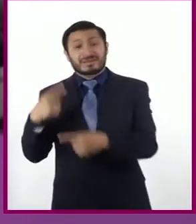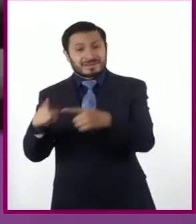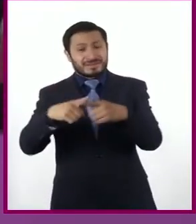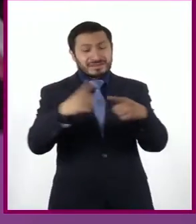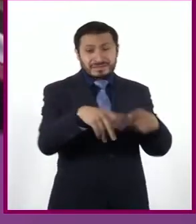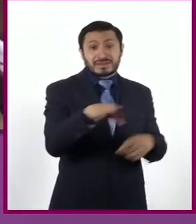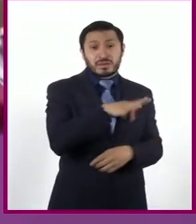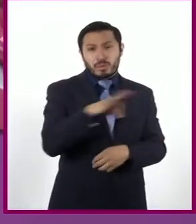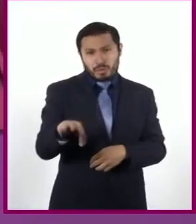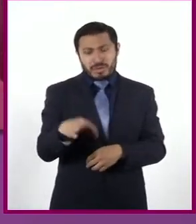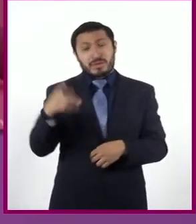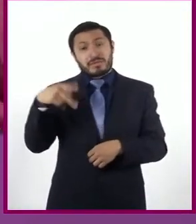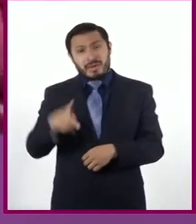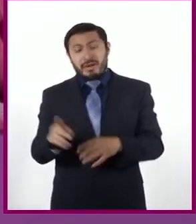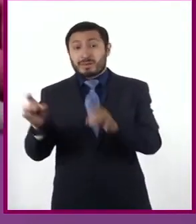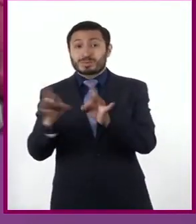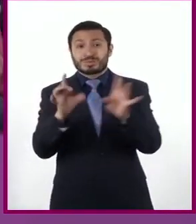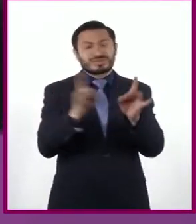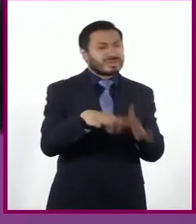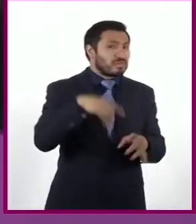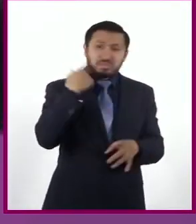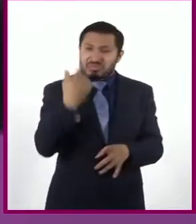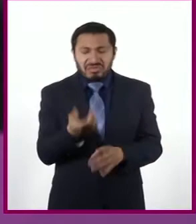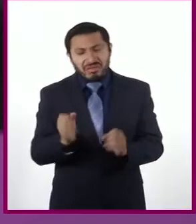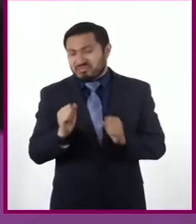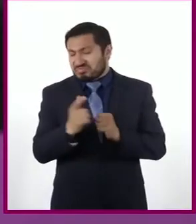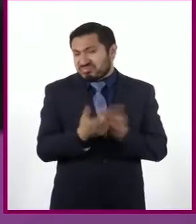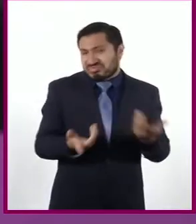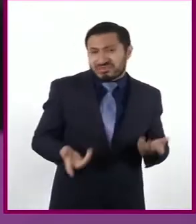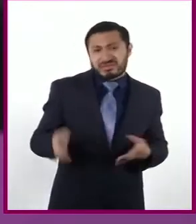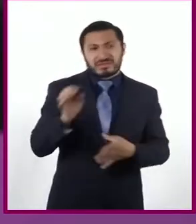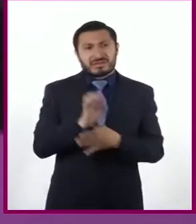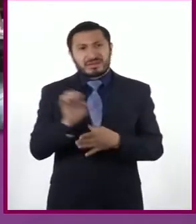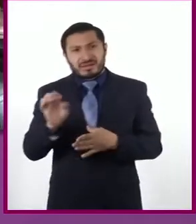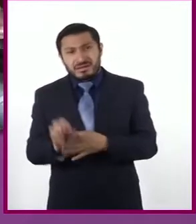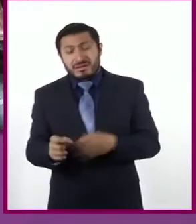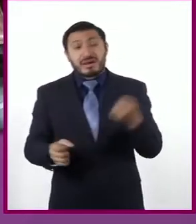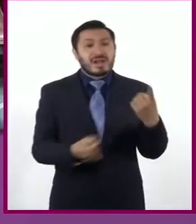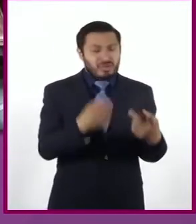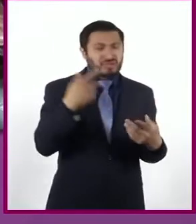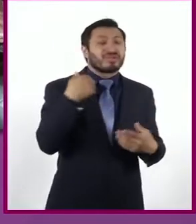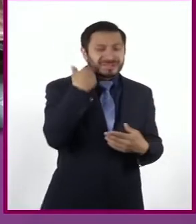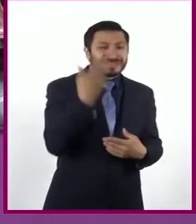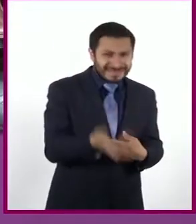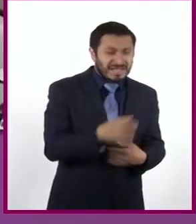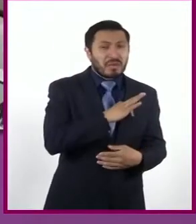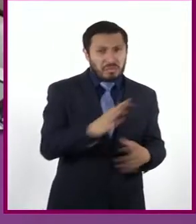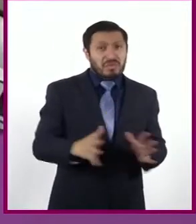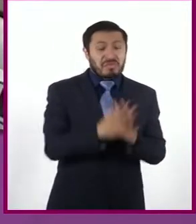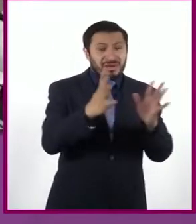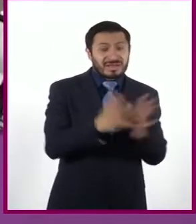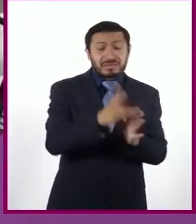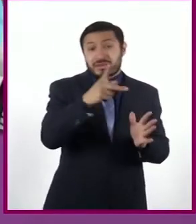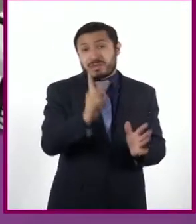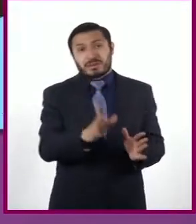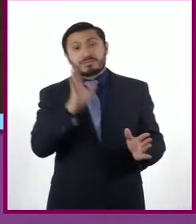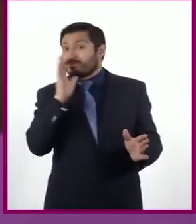pero por diversas circunstancias no quieren, mientras que existen quienes, aunque desean participar, no